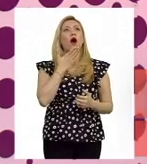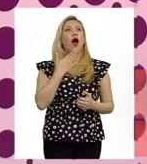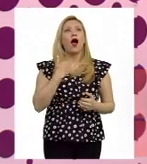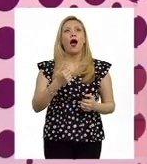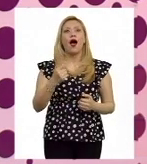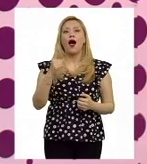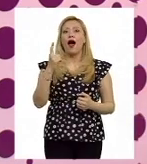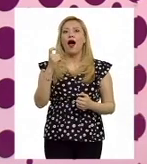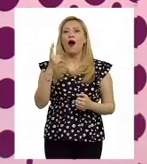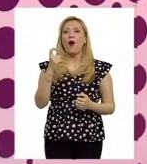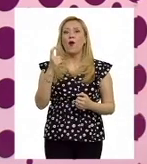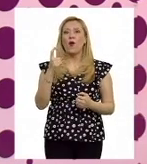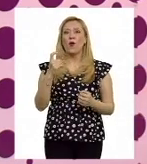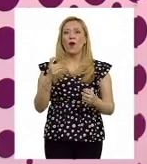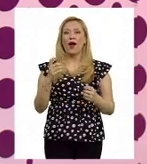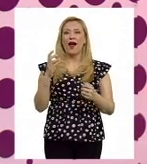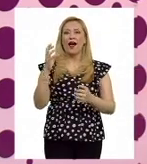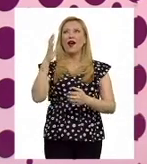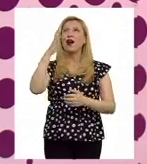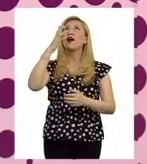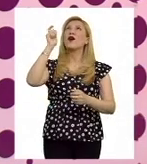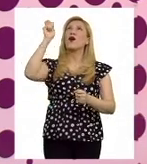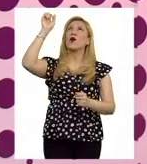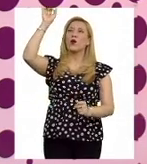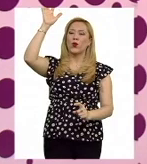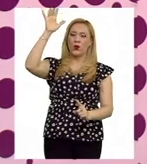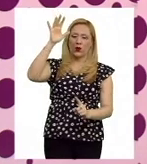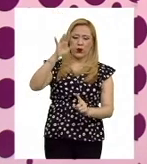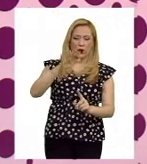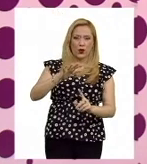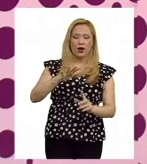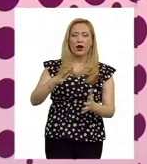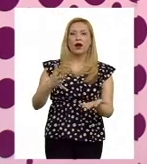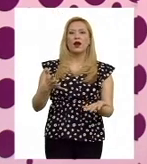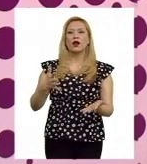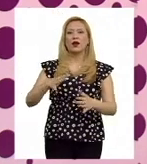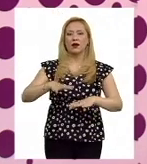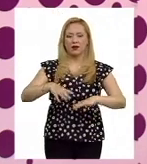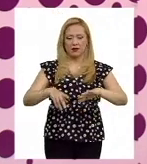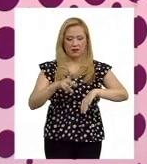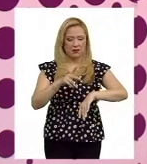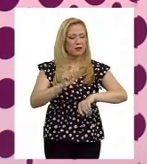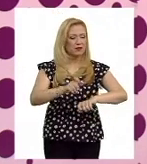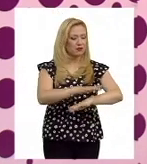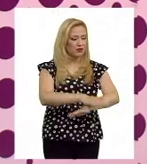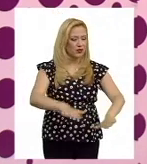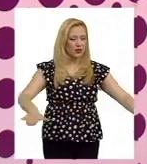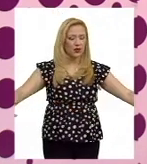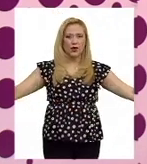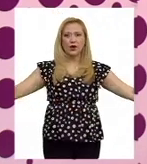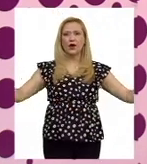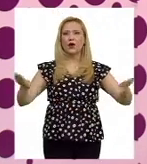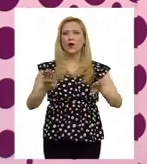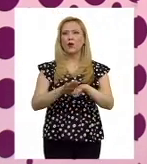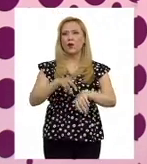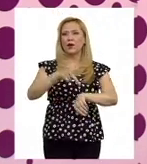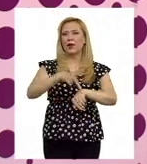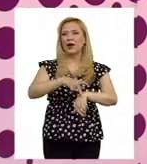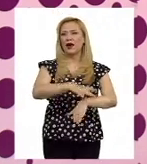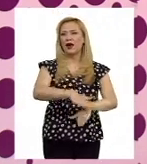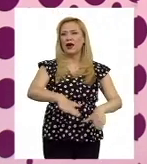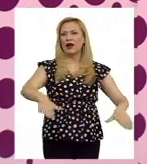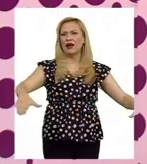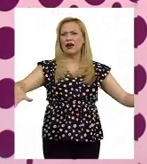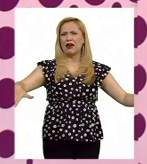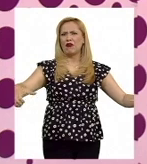es el nivel de aridez de los suelos y el nivel y cómo